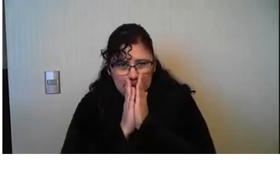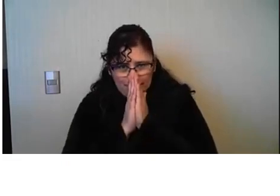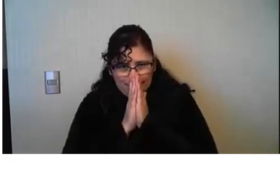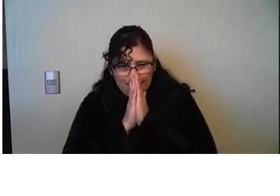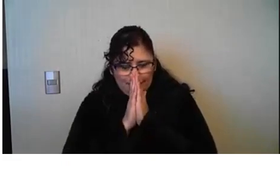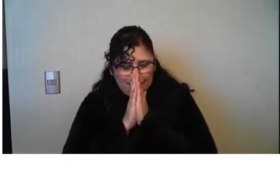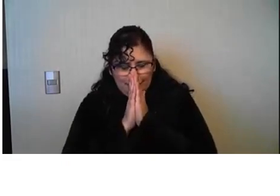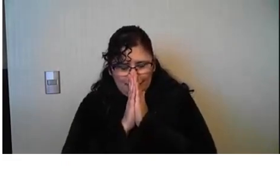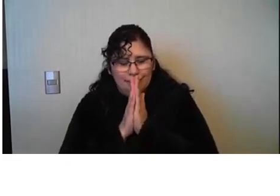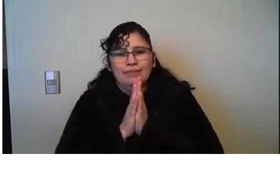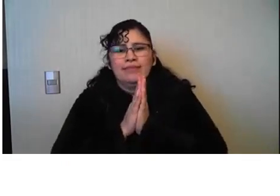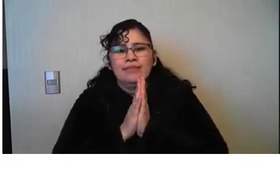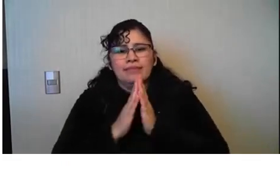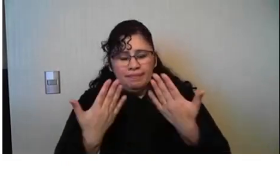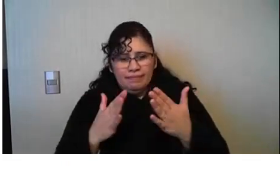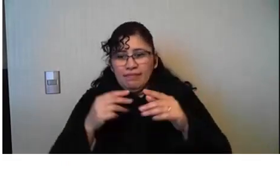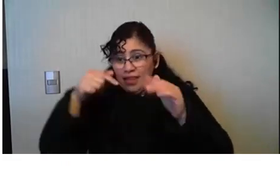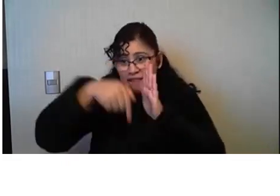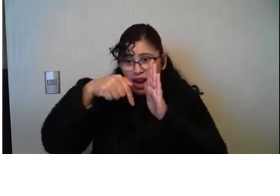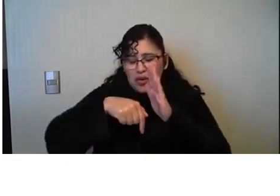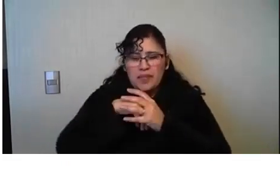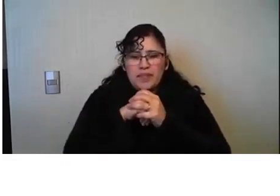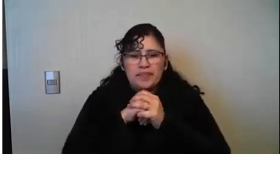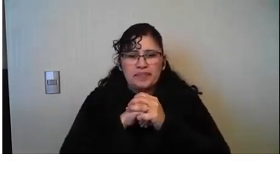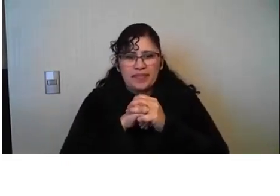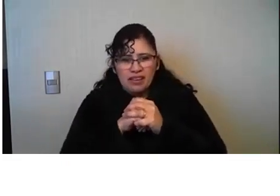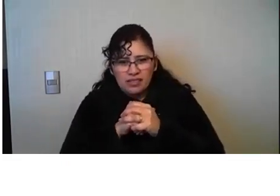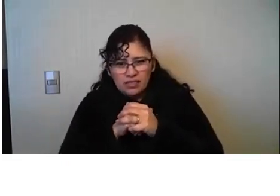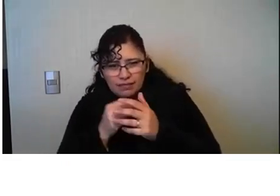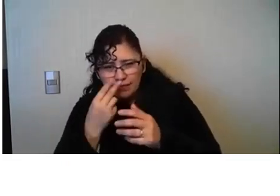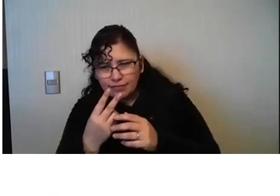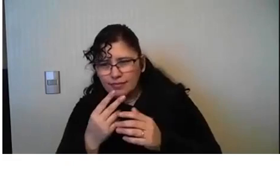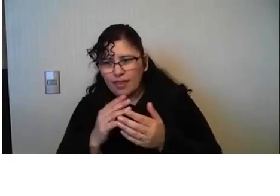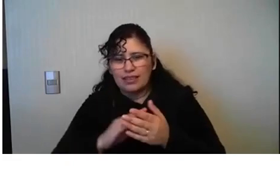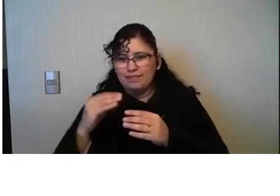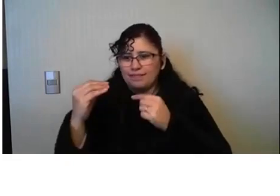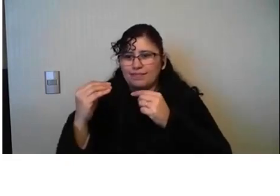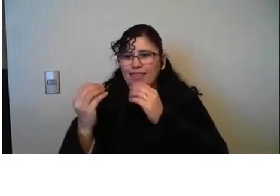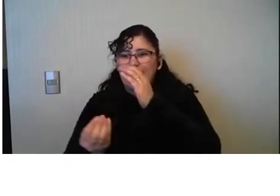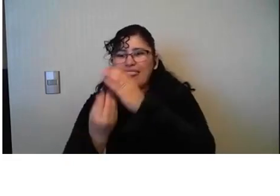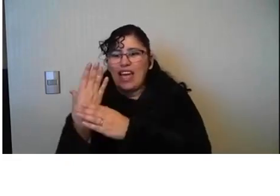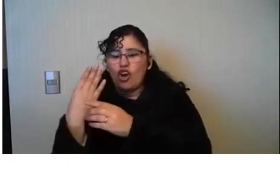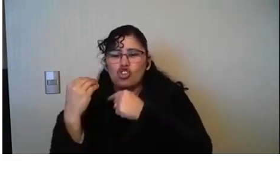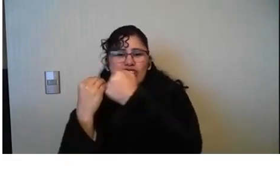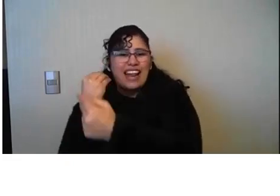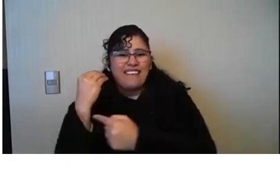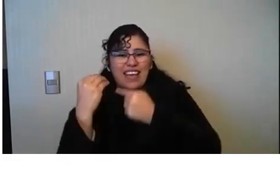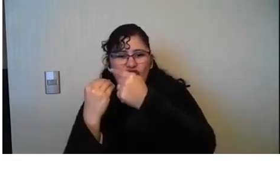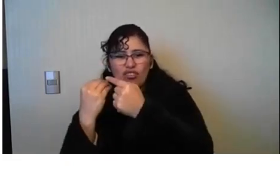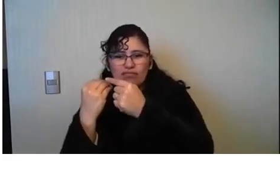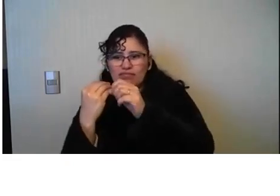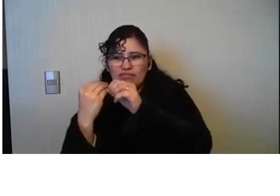Y si se fijan en la imagen inferior, luego que recibe del neocerebelo, emite hacia la corteza